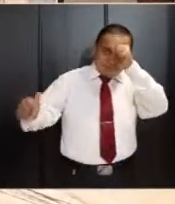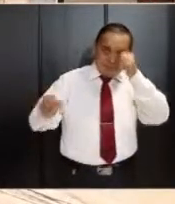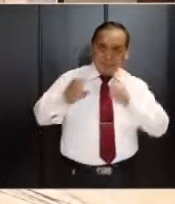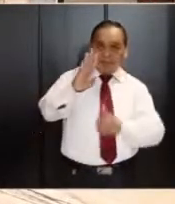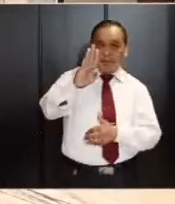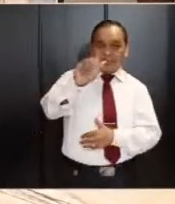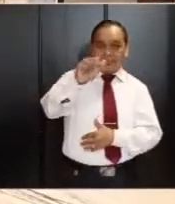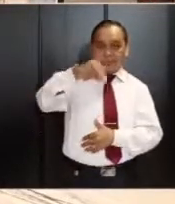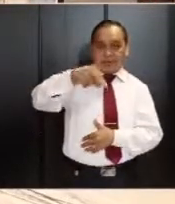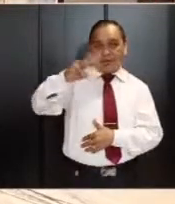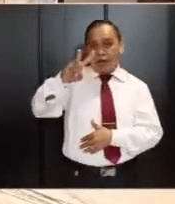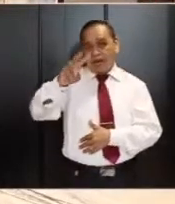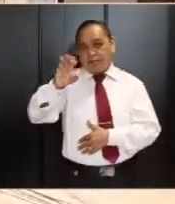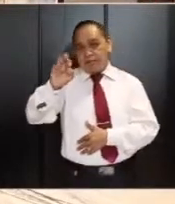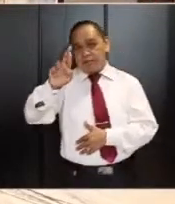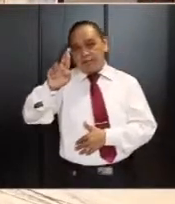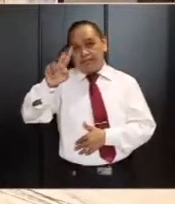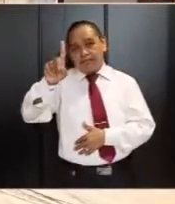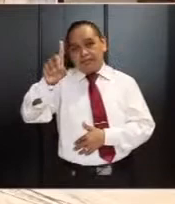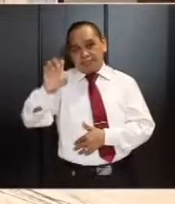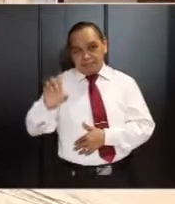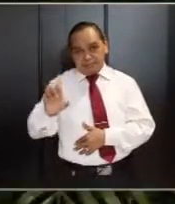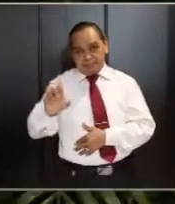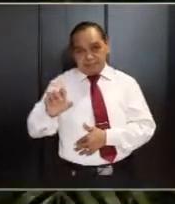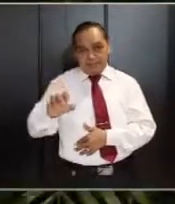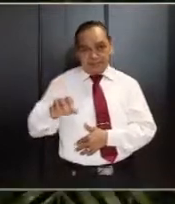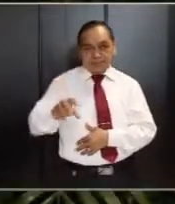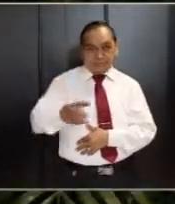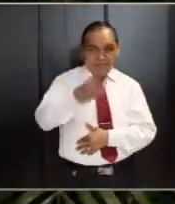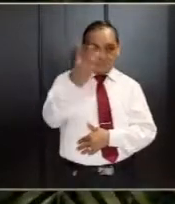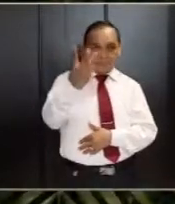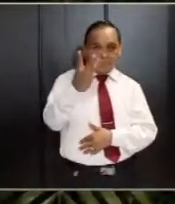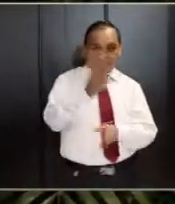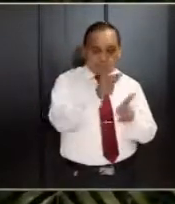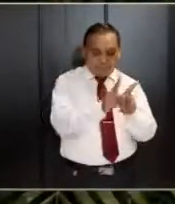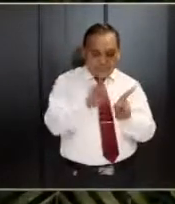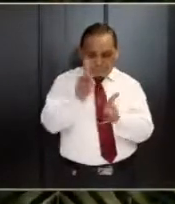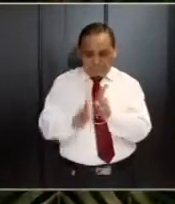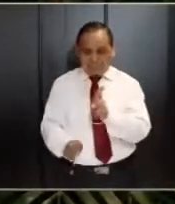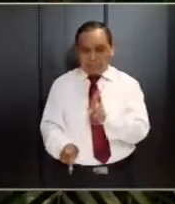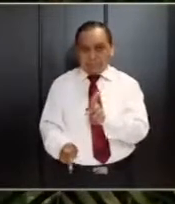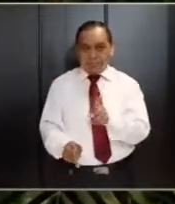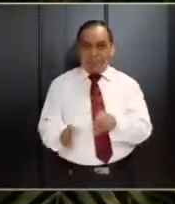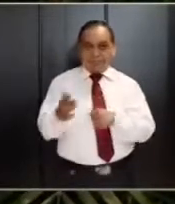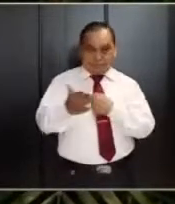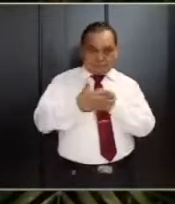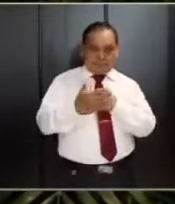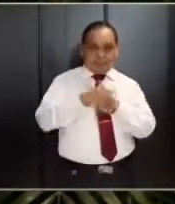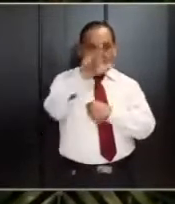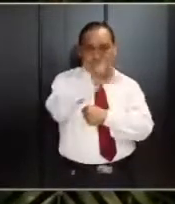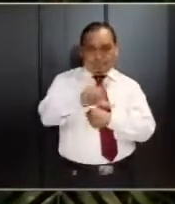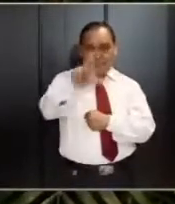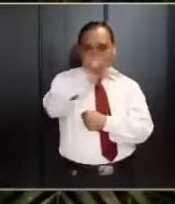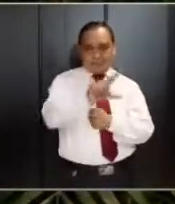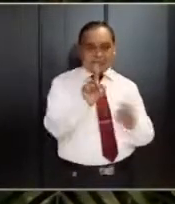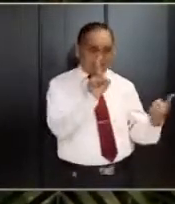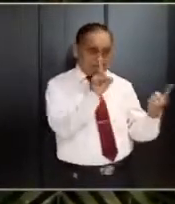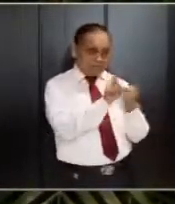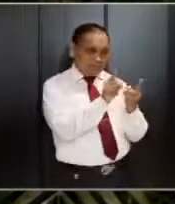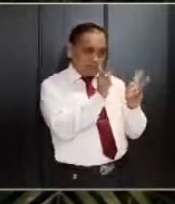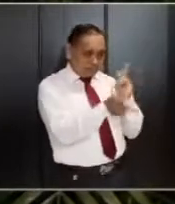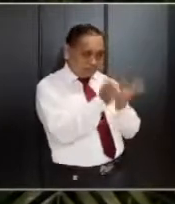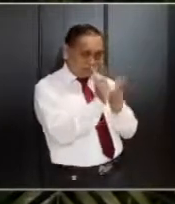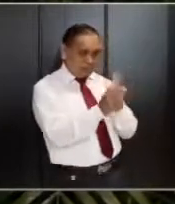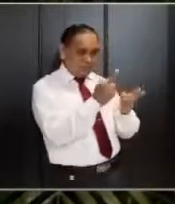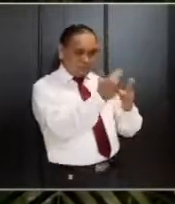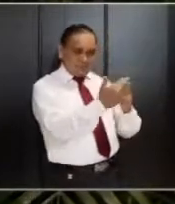y este programa se desarrolla en tres etapas. El próximo lunes es el acercamiento, la plática con